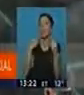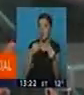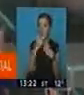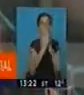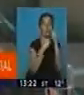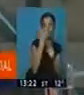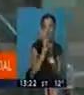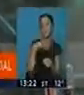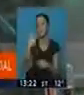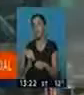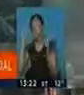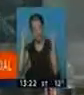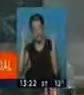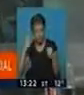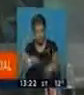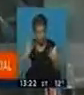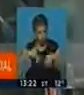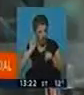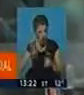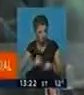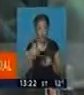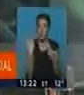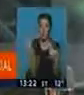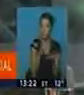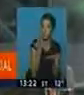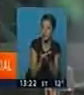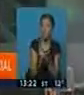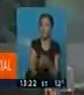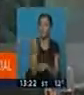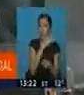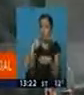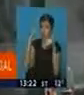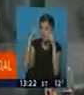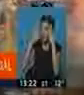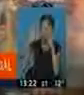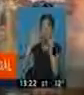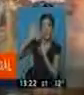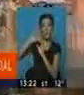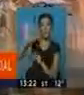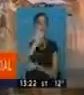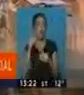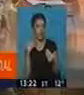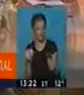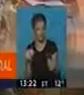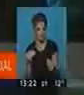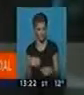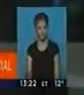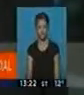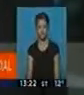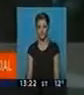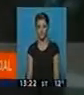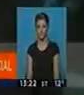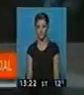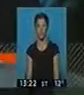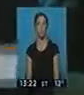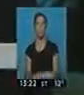si tenés recursos naturales o no tenés recursos naturales, si vas a apostar toda la exportación o si también vas a apostar al mercado interno. Jorge. Por eso el